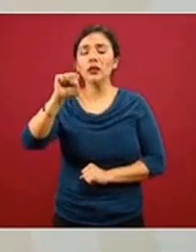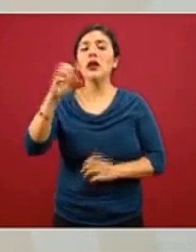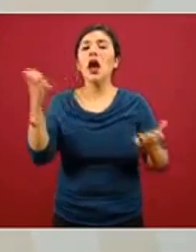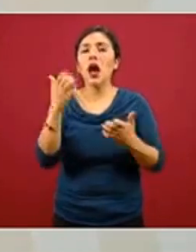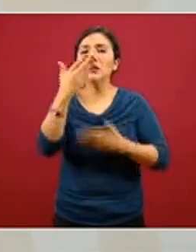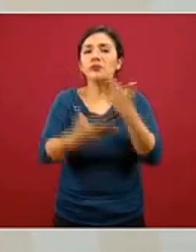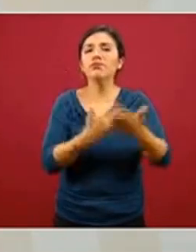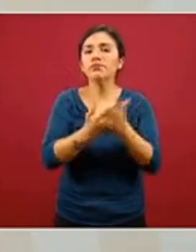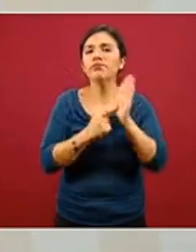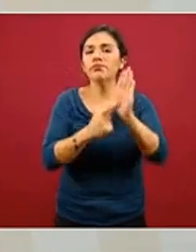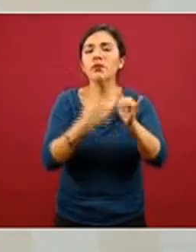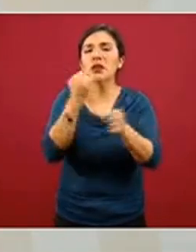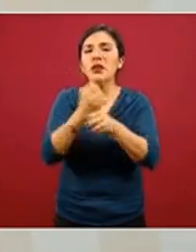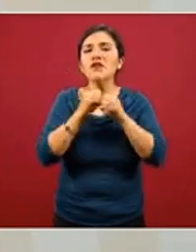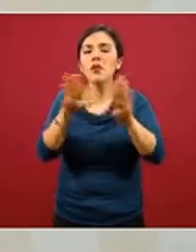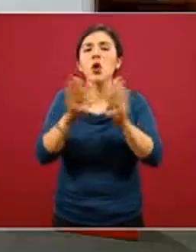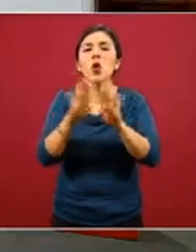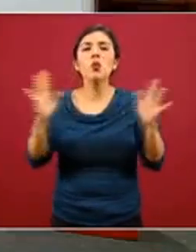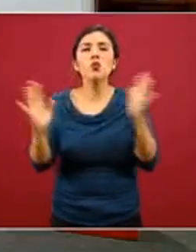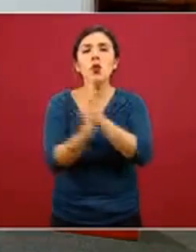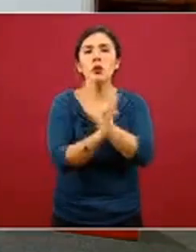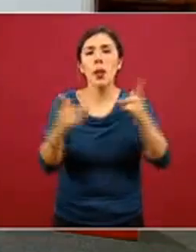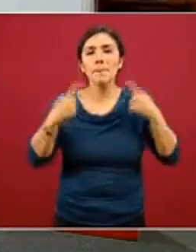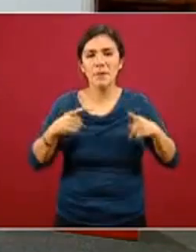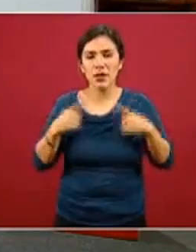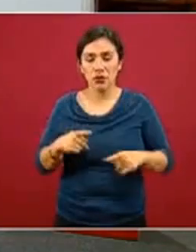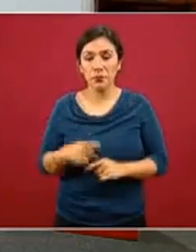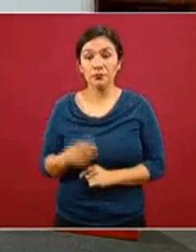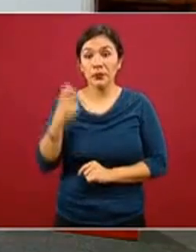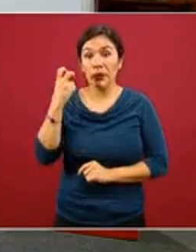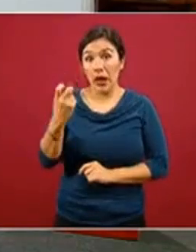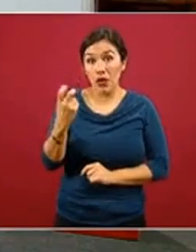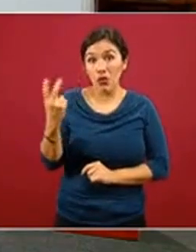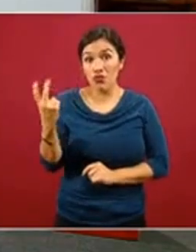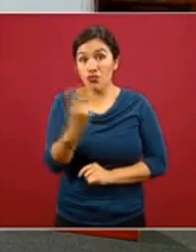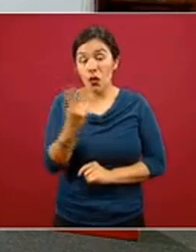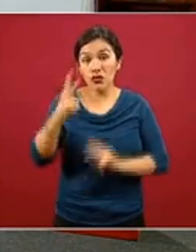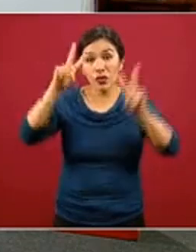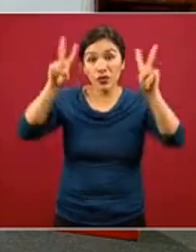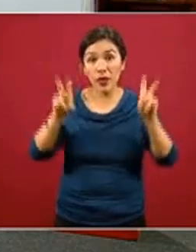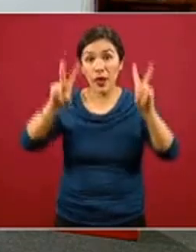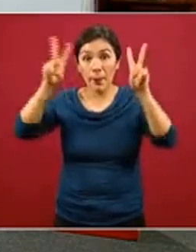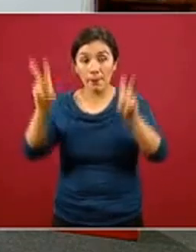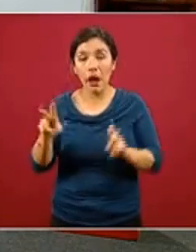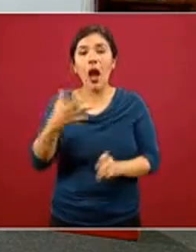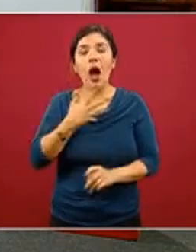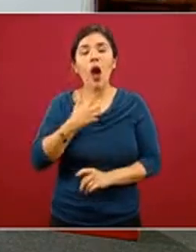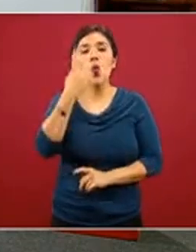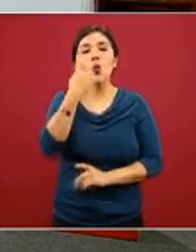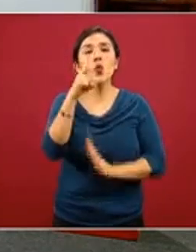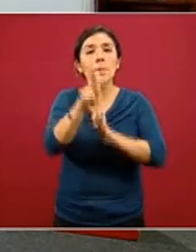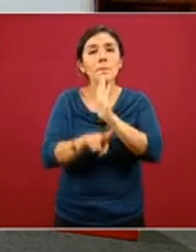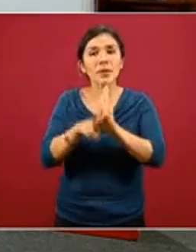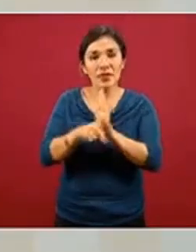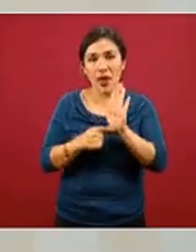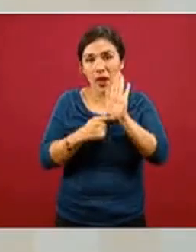presentará el informe de movilidad. En medio de estos dos elementos tenemos un video,